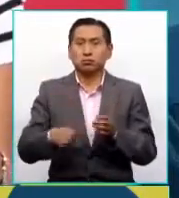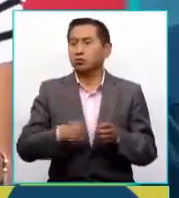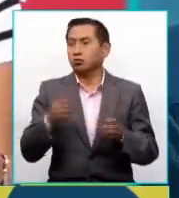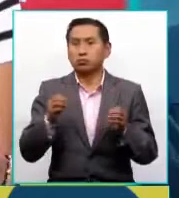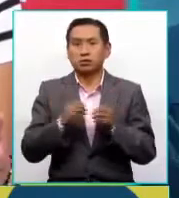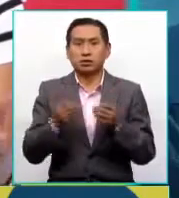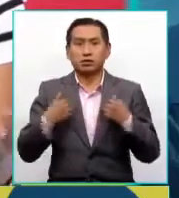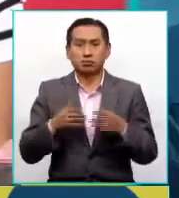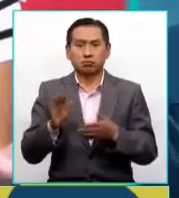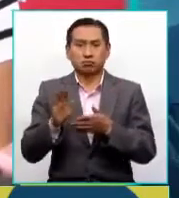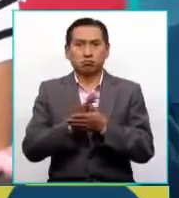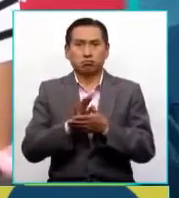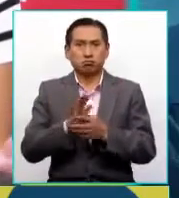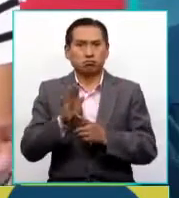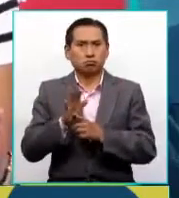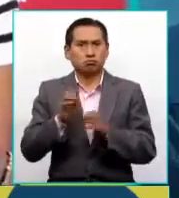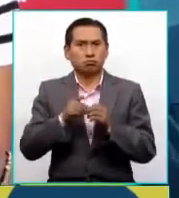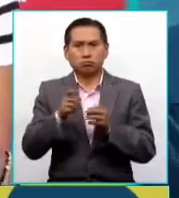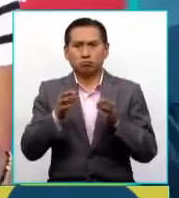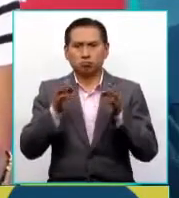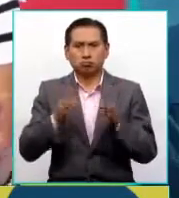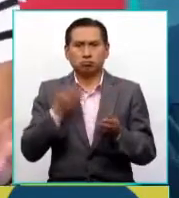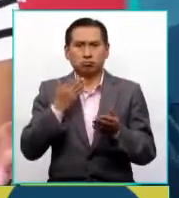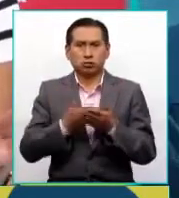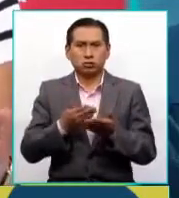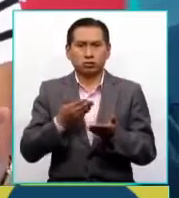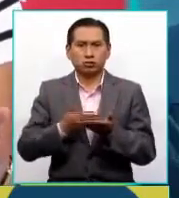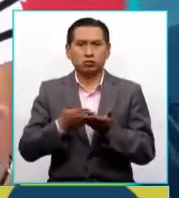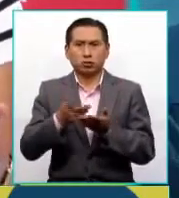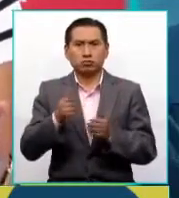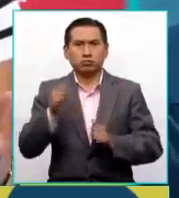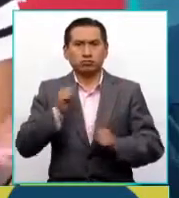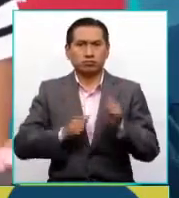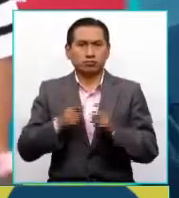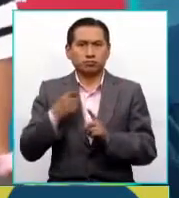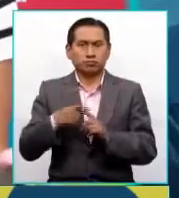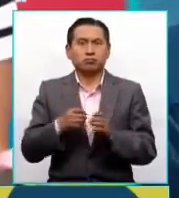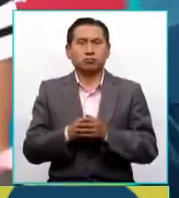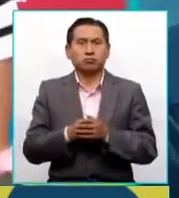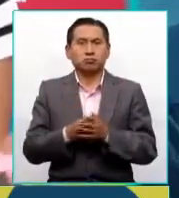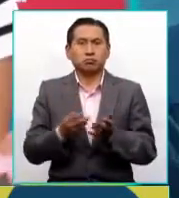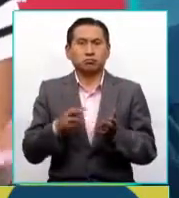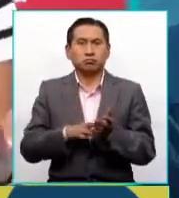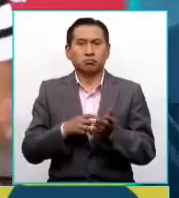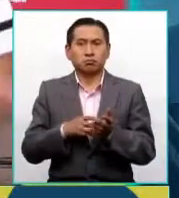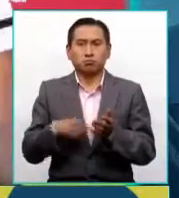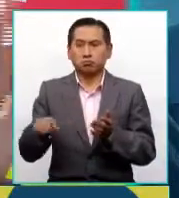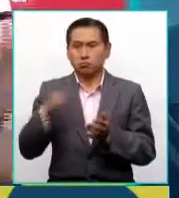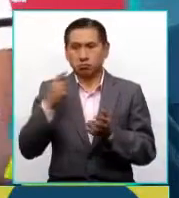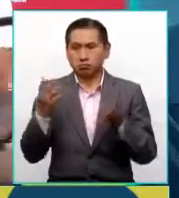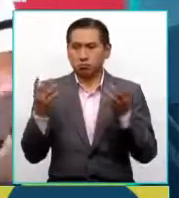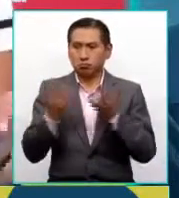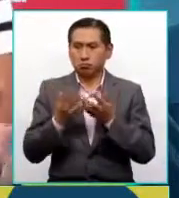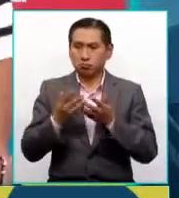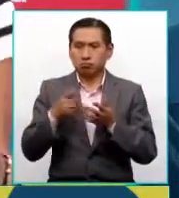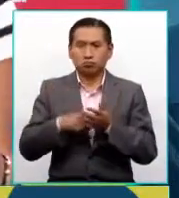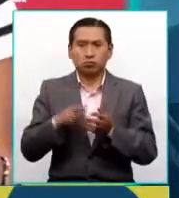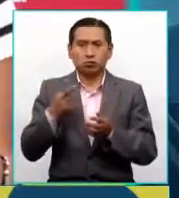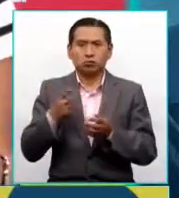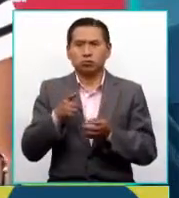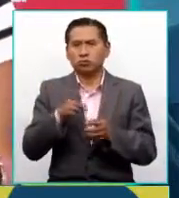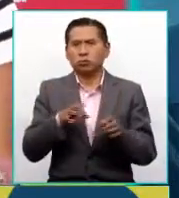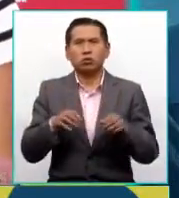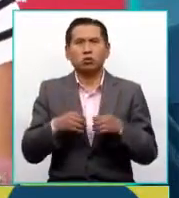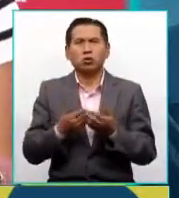producciones cinematográficas con una alta calidad de propuesta de actuación, y no siempre pues se logran congeniar ambos aspectos. ¿Cómo